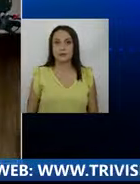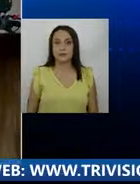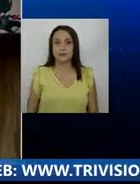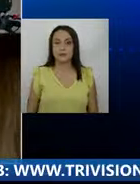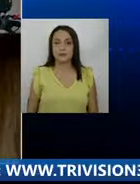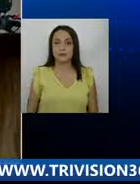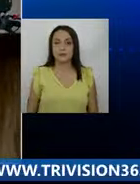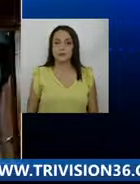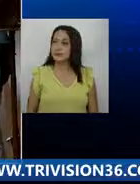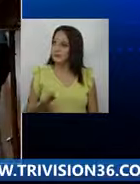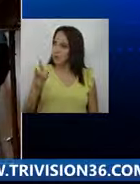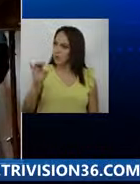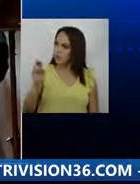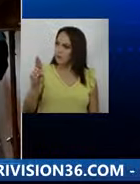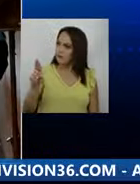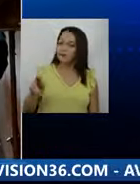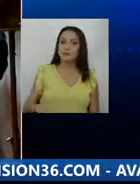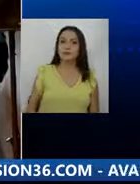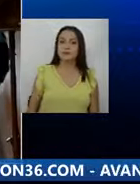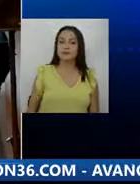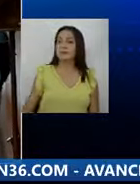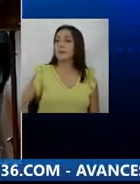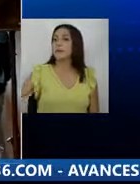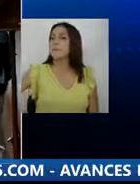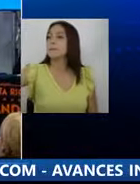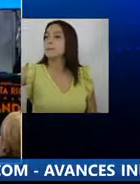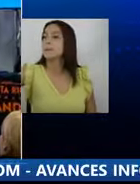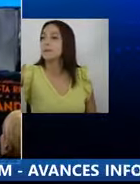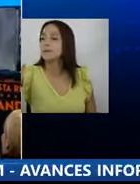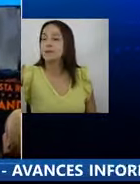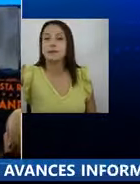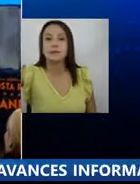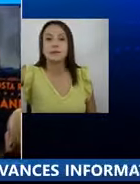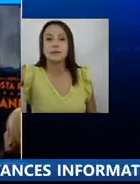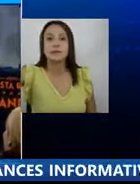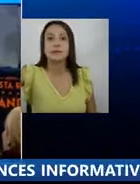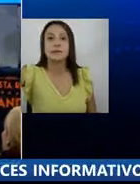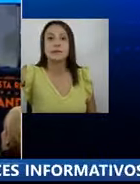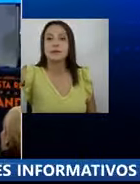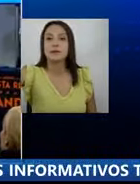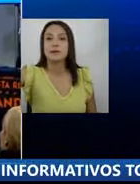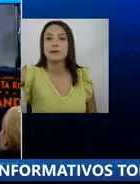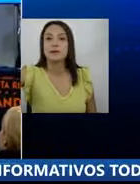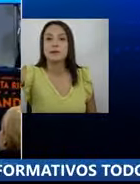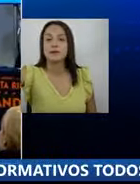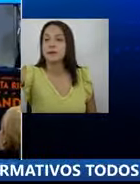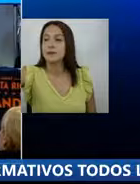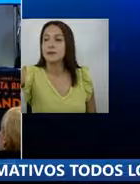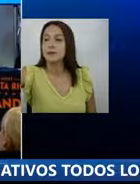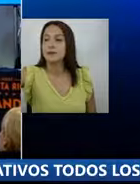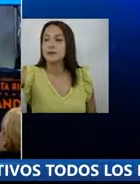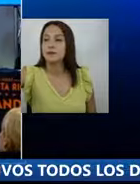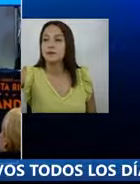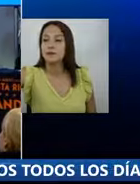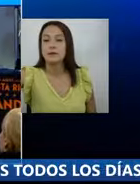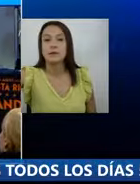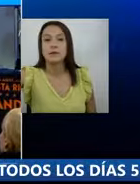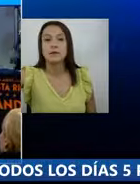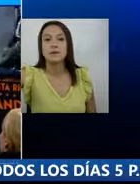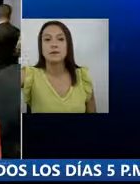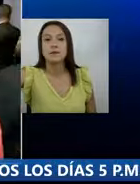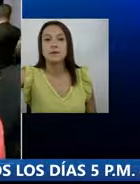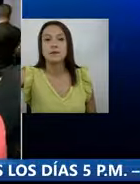Don Juan, primero que todo con usted, porque allá son como casi las 9 de la noche, entonces para que se vaya a dormir más temprano. Don José está en hora